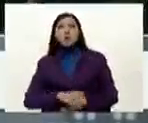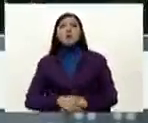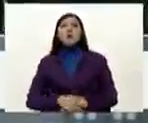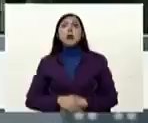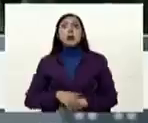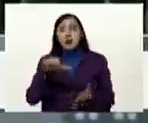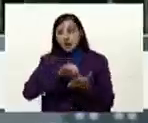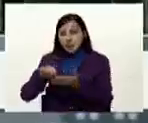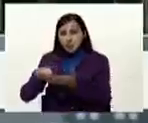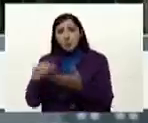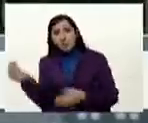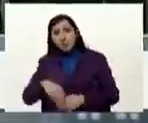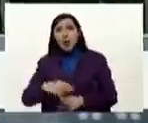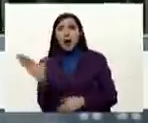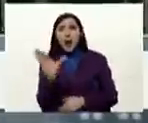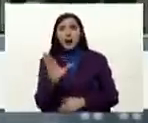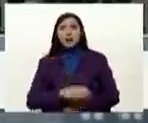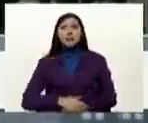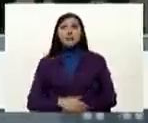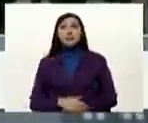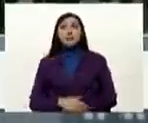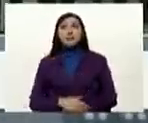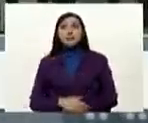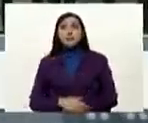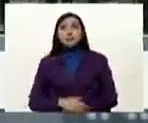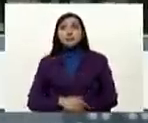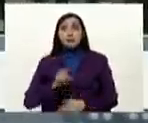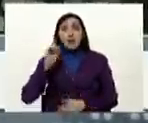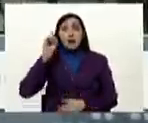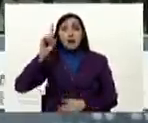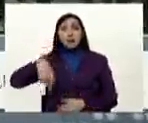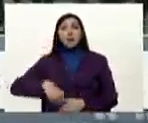capital, Caracas. También,